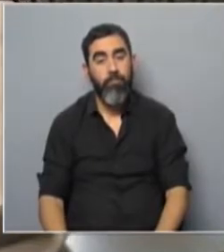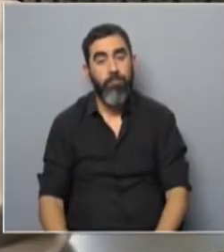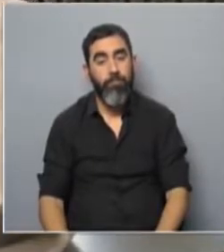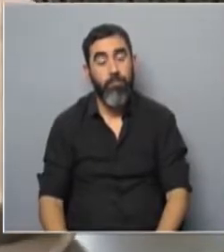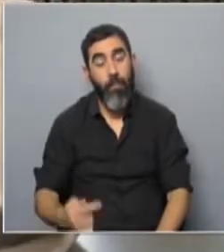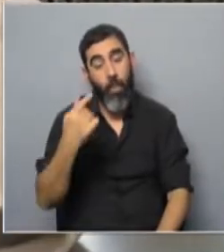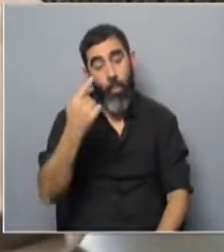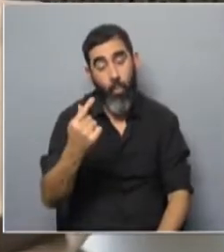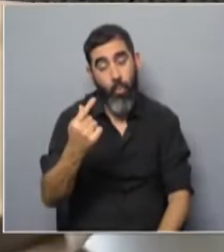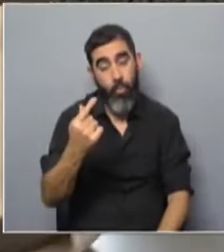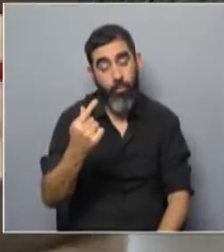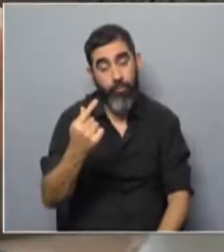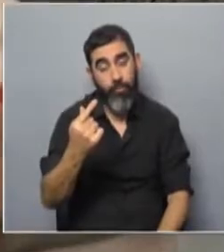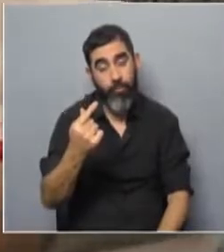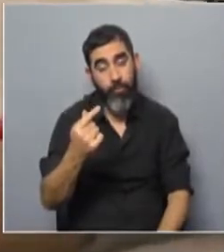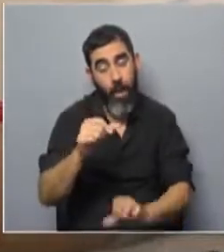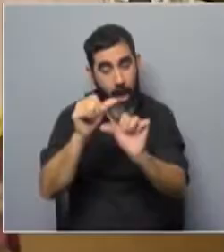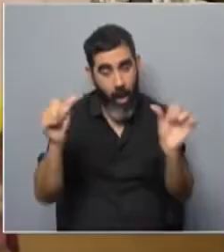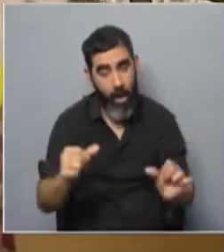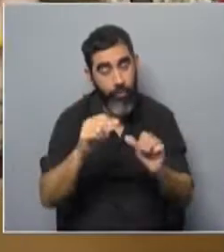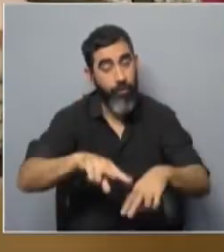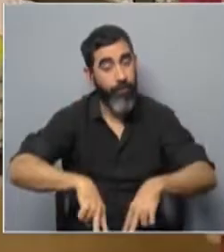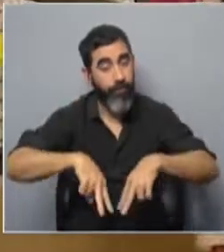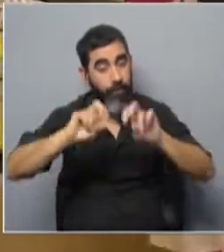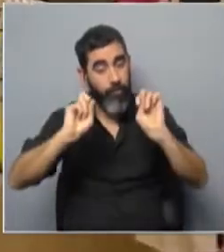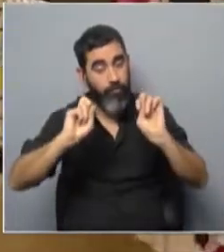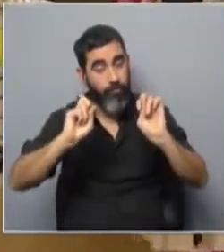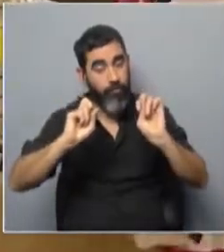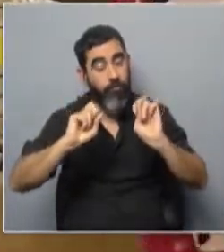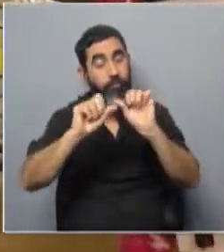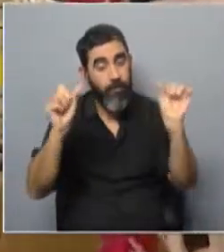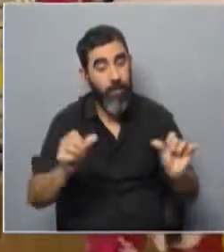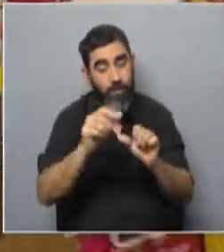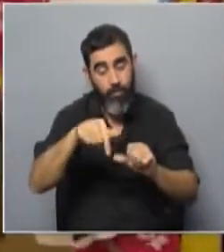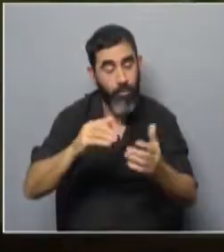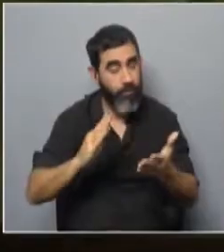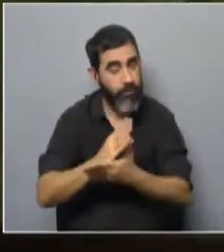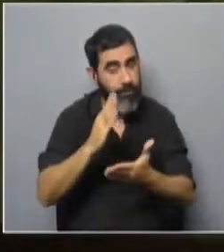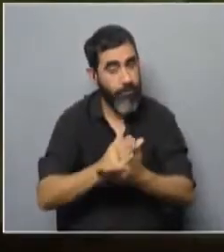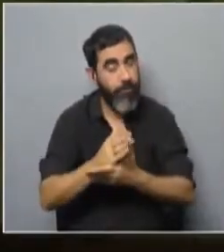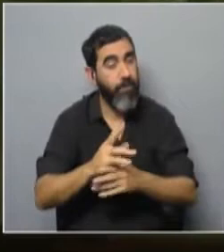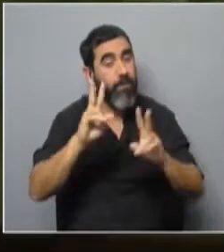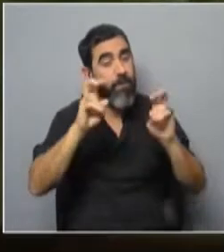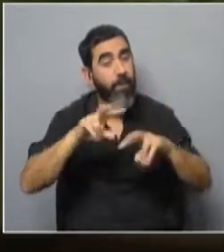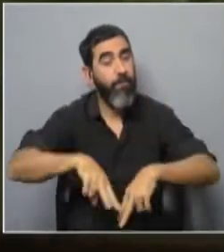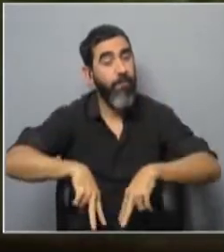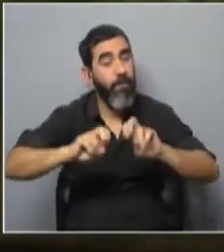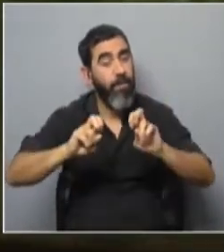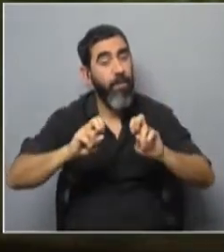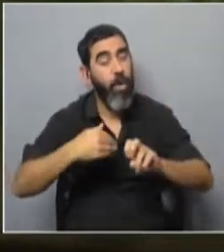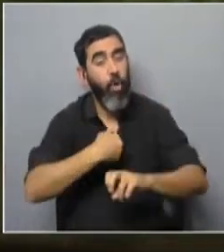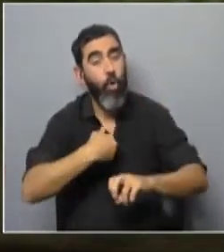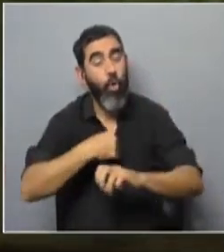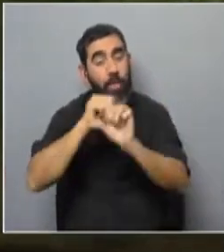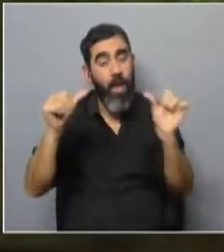Una de las acciones de investigación y de extensión que realizamos habitualmente tiene que ver con investigar el papel de actividades